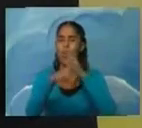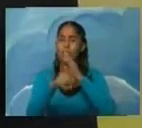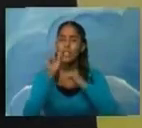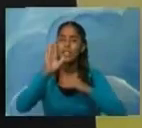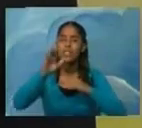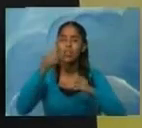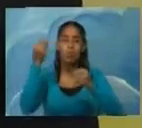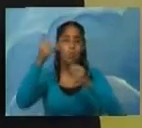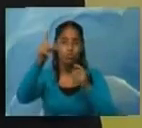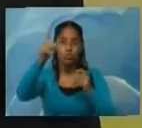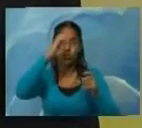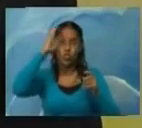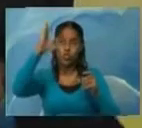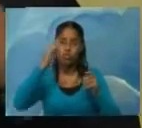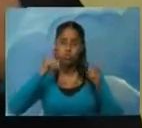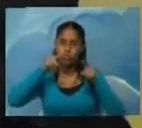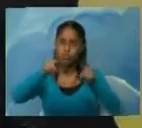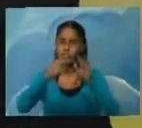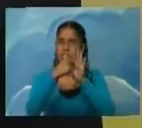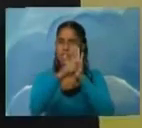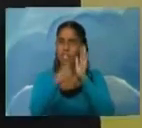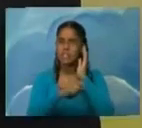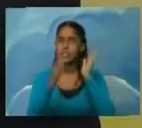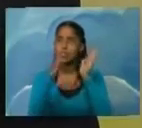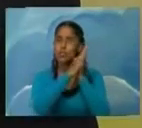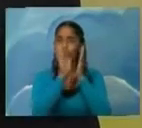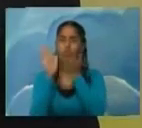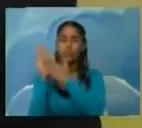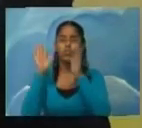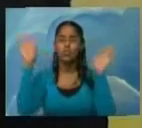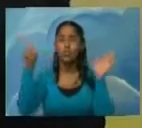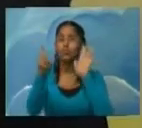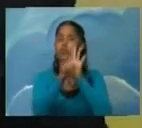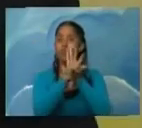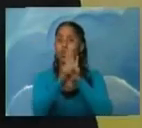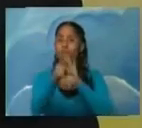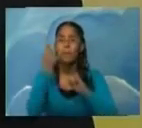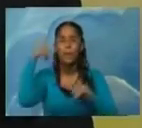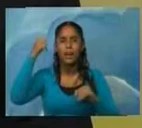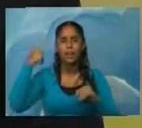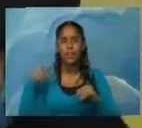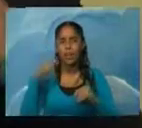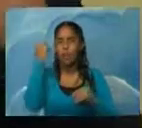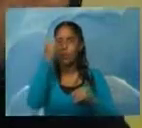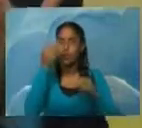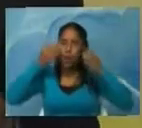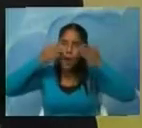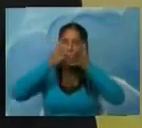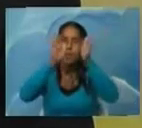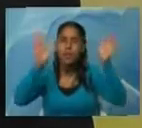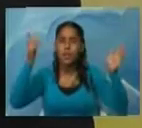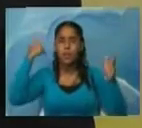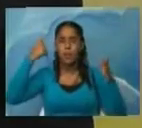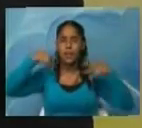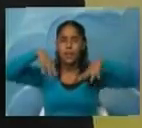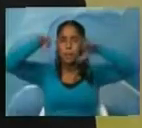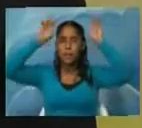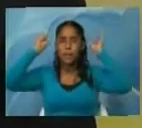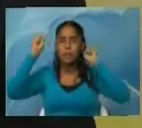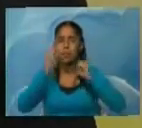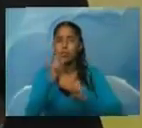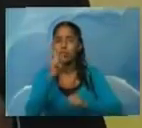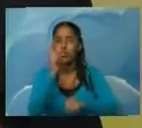le da estas instrucciones al pueblo, nos las está dando a nosotros hoy, para que tengamos los ojos abiertos, para que nosotros aprendamos, y